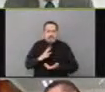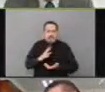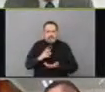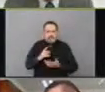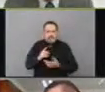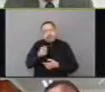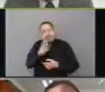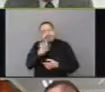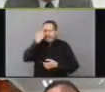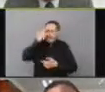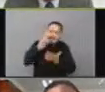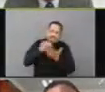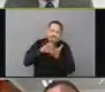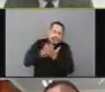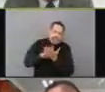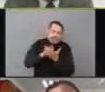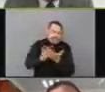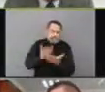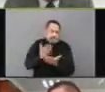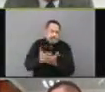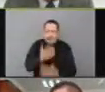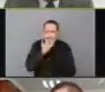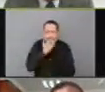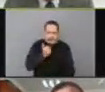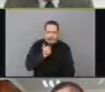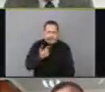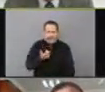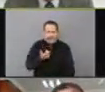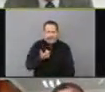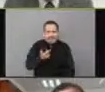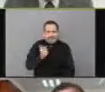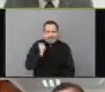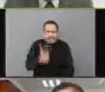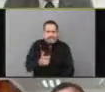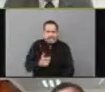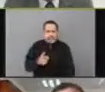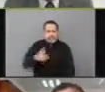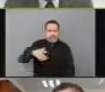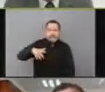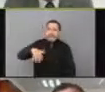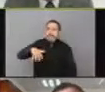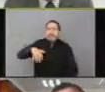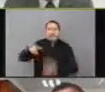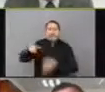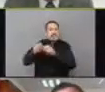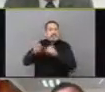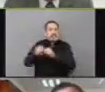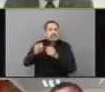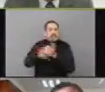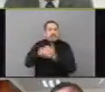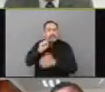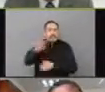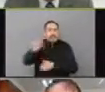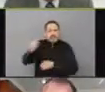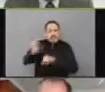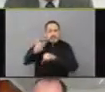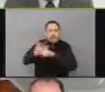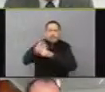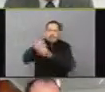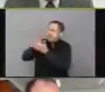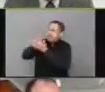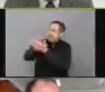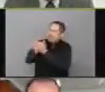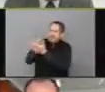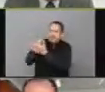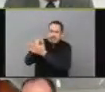elementos a los que, insisto, ha hecho alusión la Sala Superior en su jurisprudencia,